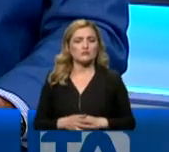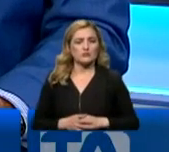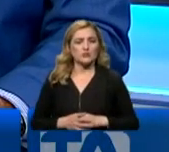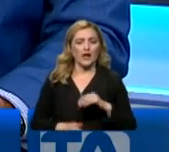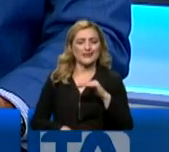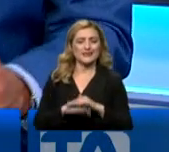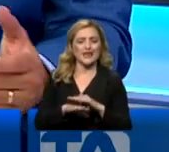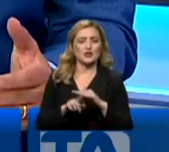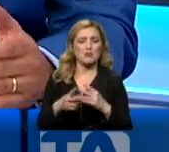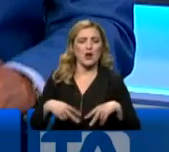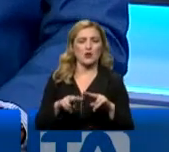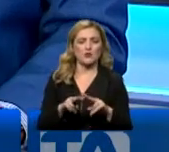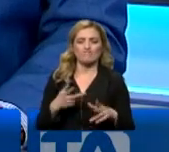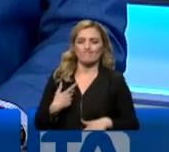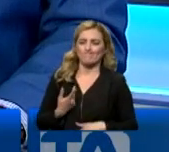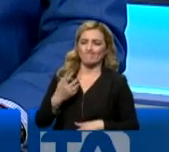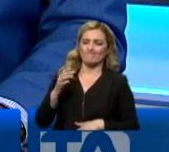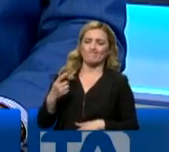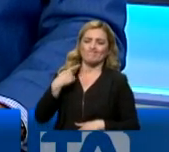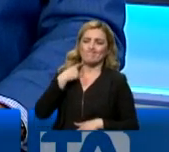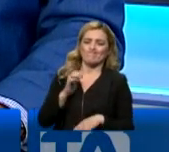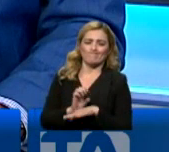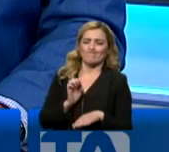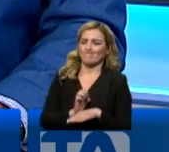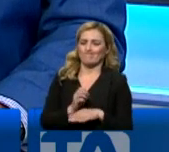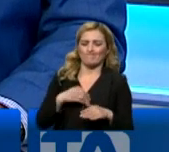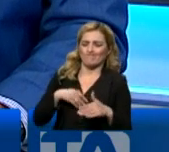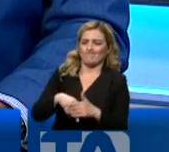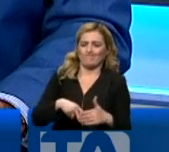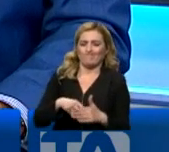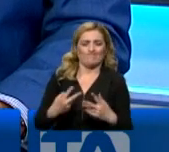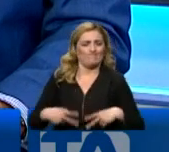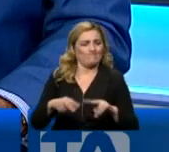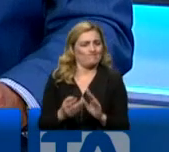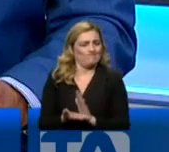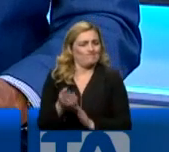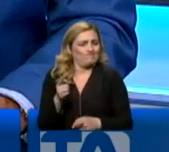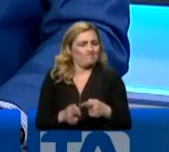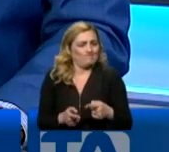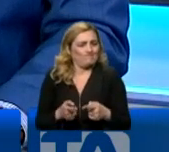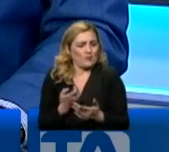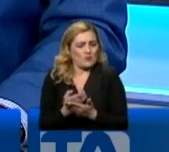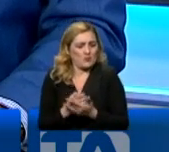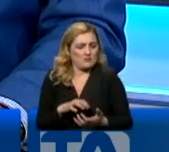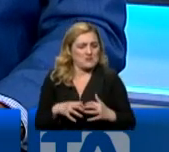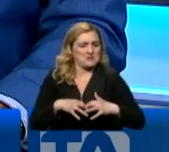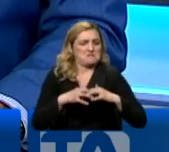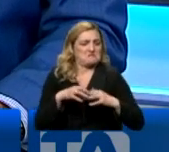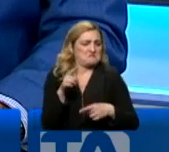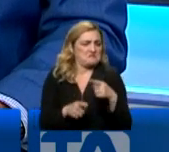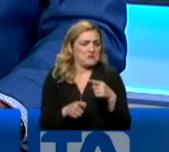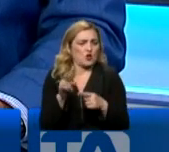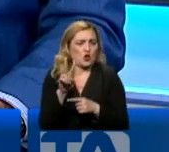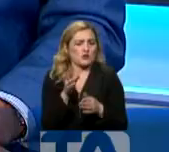organización limitaba la producción ecuatoriana y por tanto, según el gobierno, los ingresos también. Dos expertos en la materia